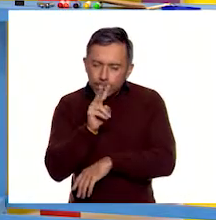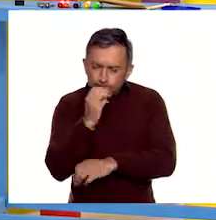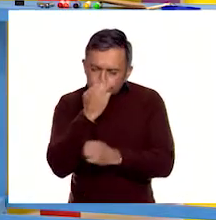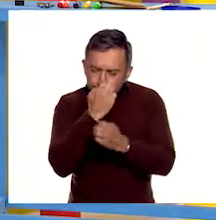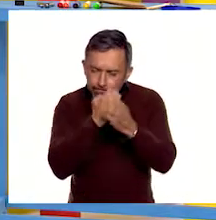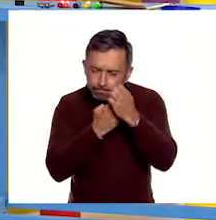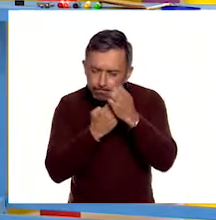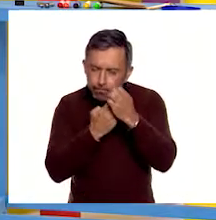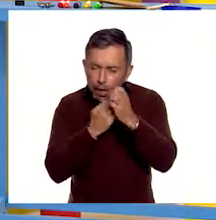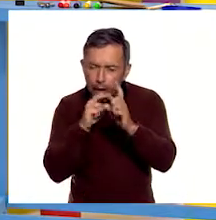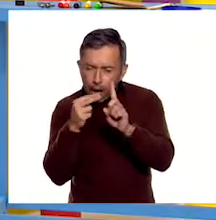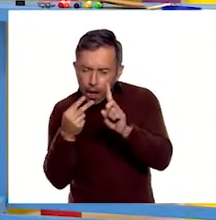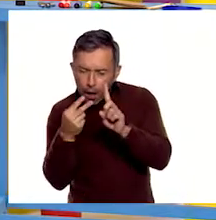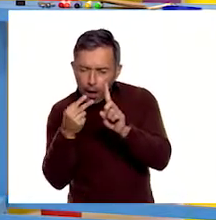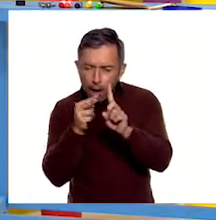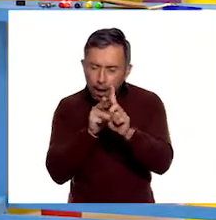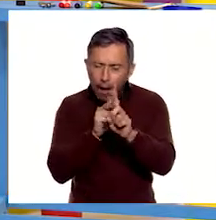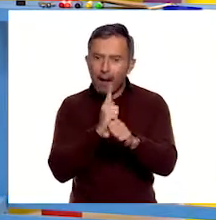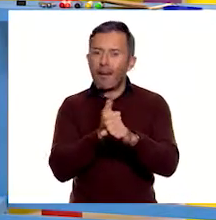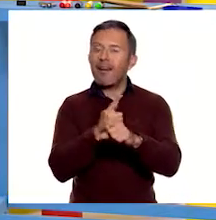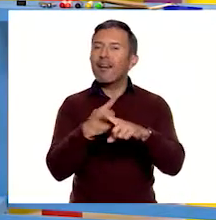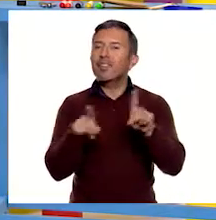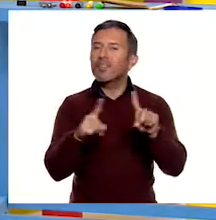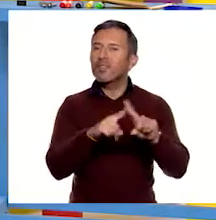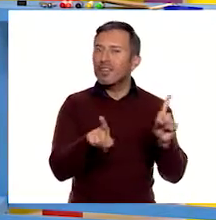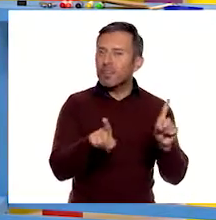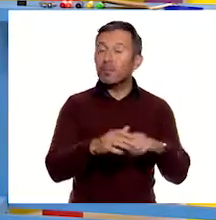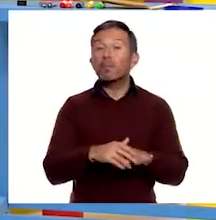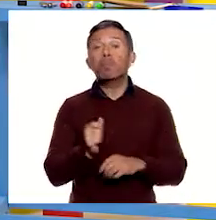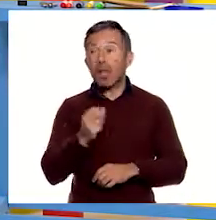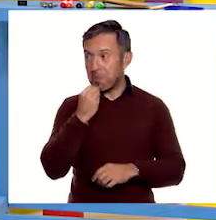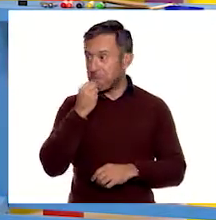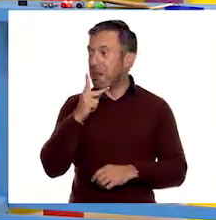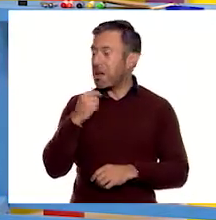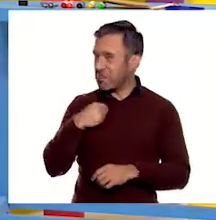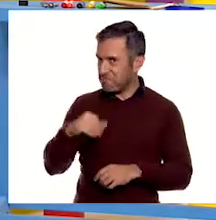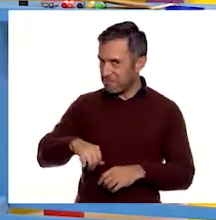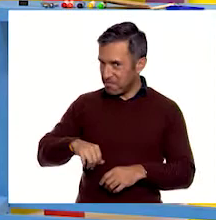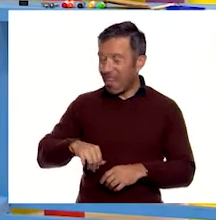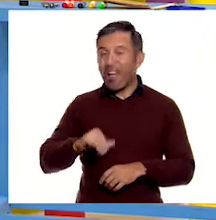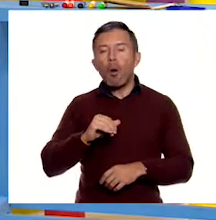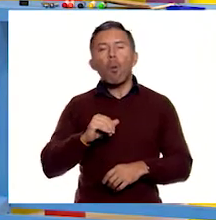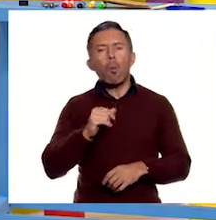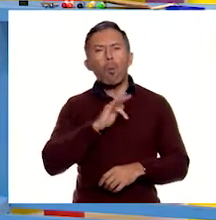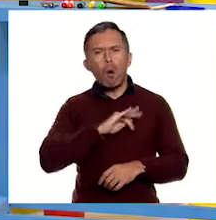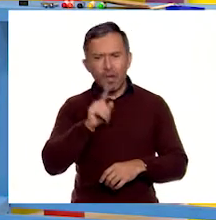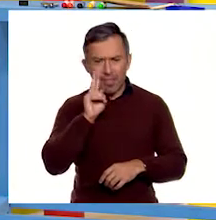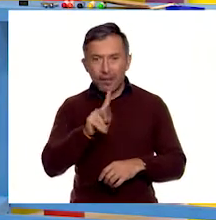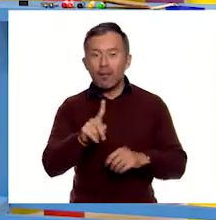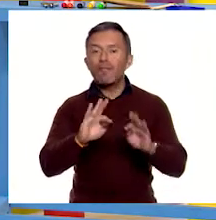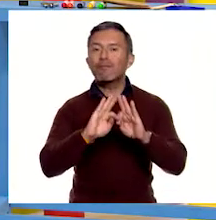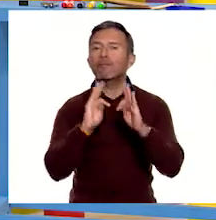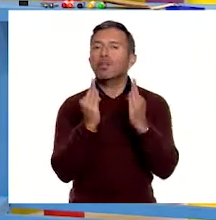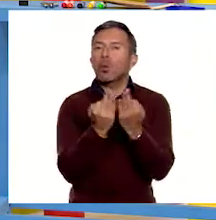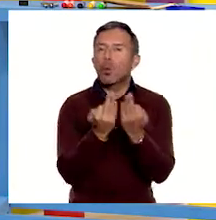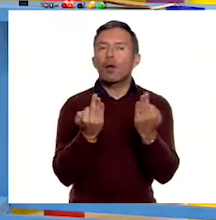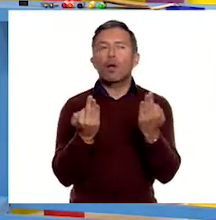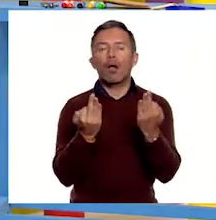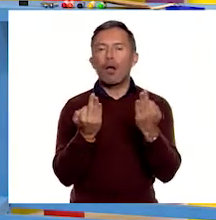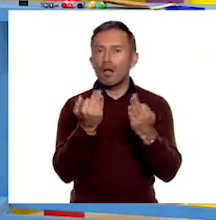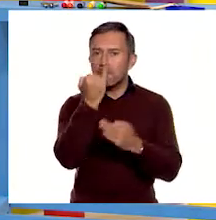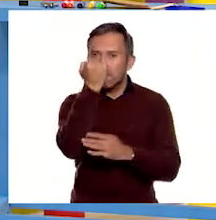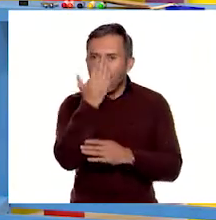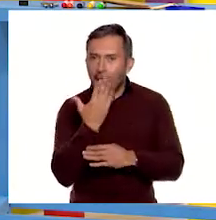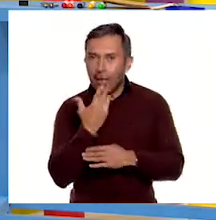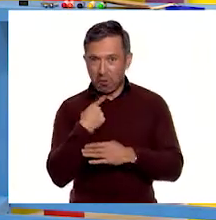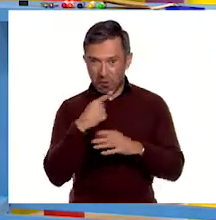también, cierto, un poquito de diversión de repente descubrir que hay otra figura ahí, otra representación con ese mismo, con esa misma ilustración,